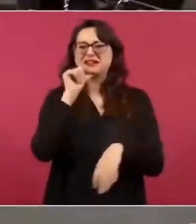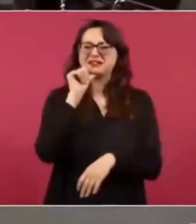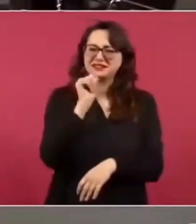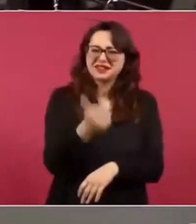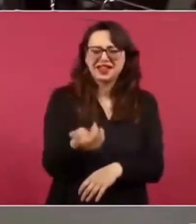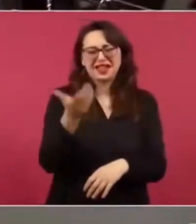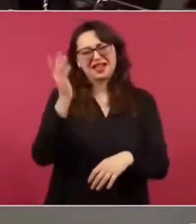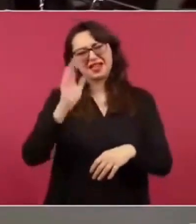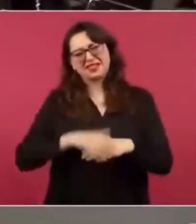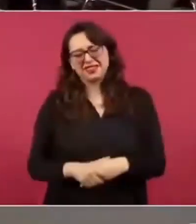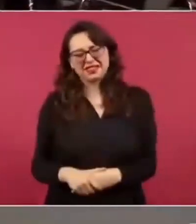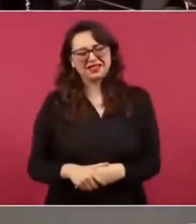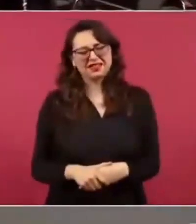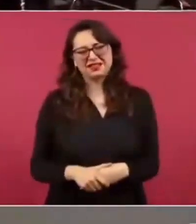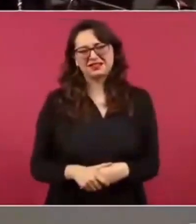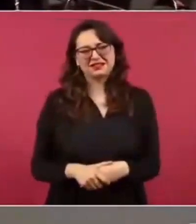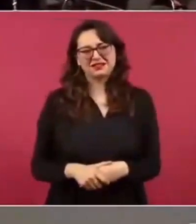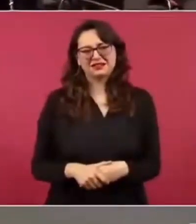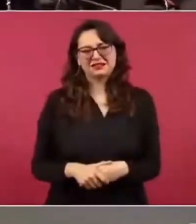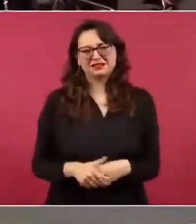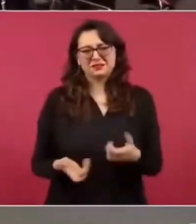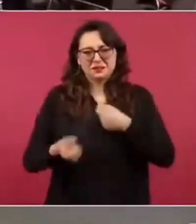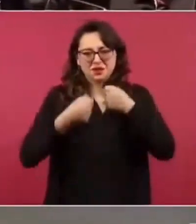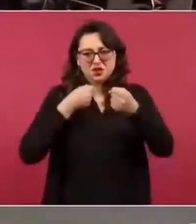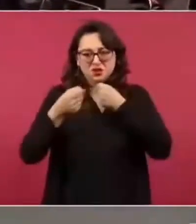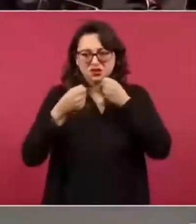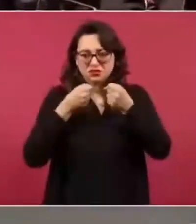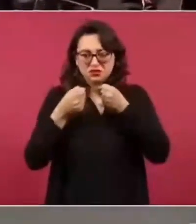Es tan noble el oficio del periodismo.